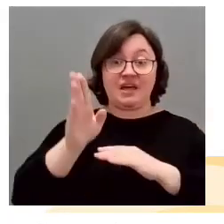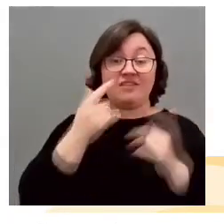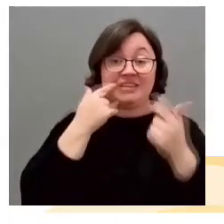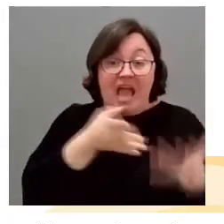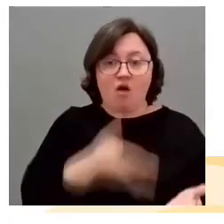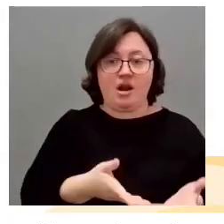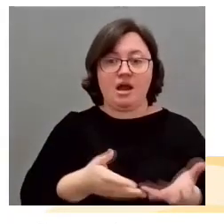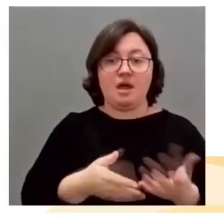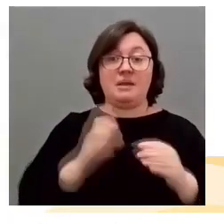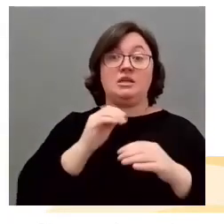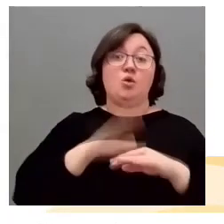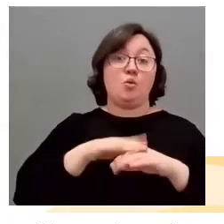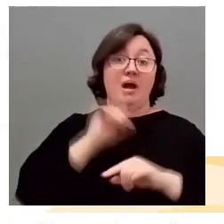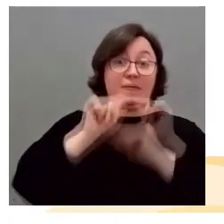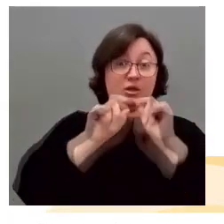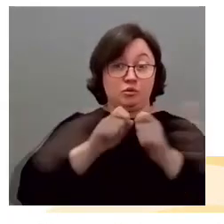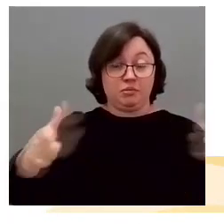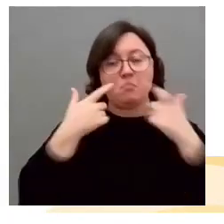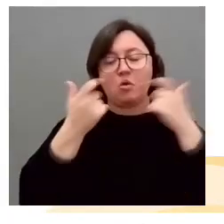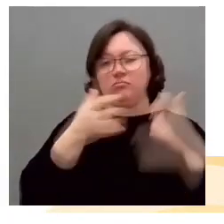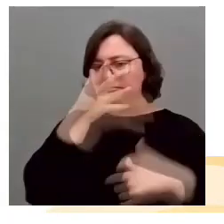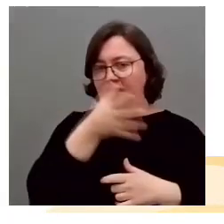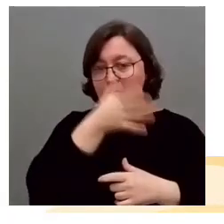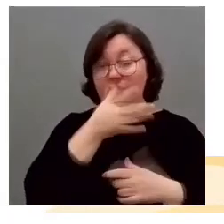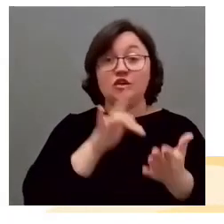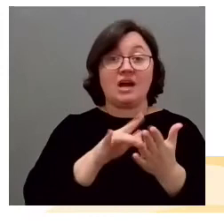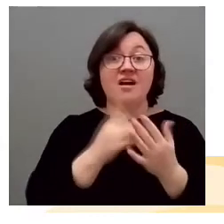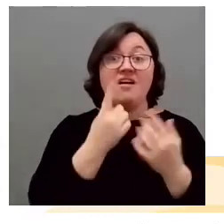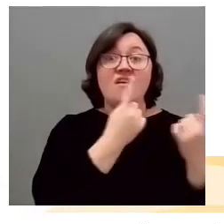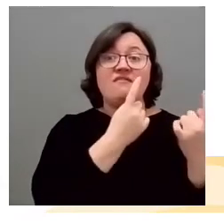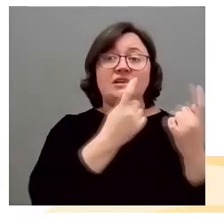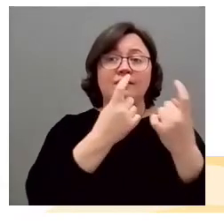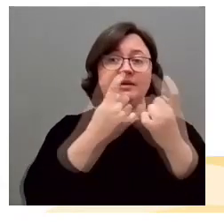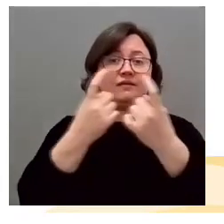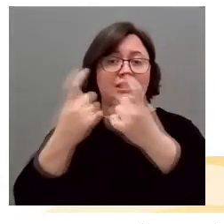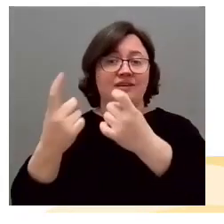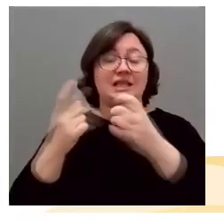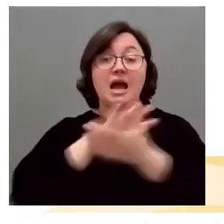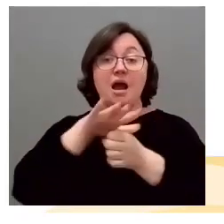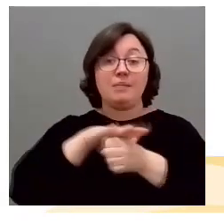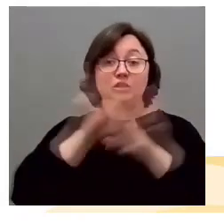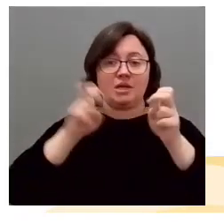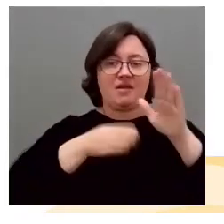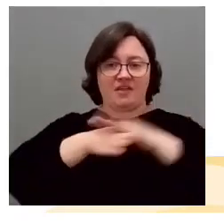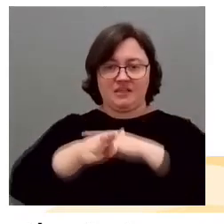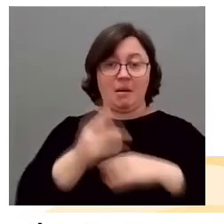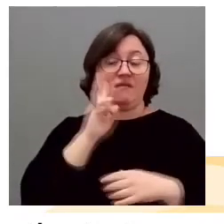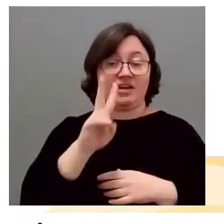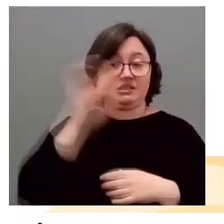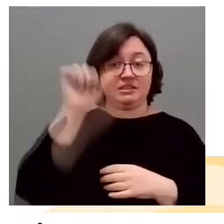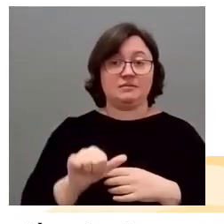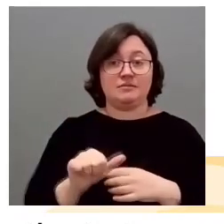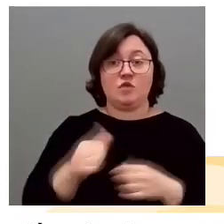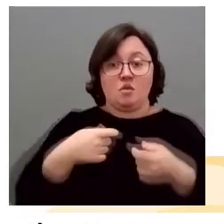día de hoy, y la pandemia nos lo ha puesto de manifiesto, quedan muchos frentes por abrir en el ámbito de la accesibilidad. Como veis,